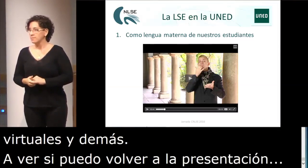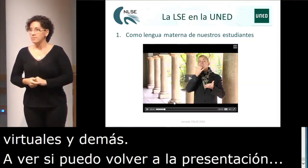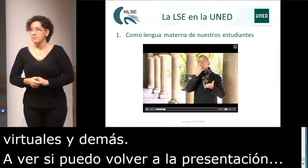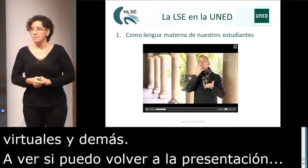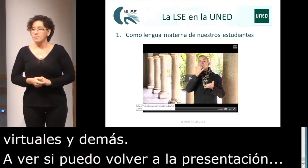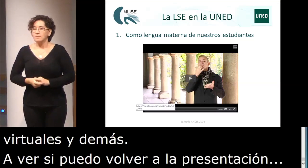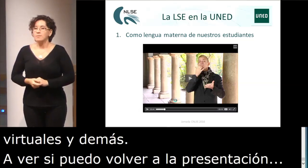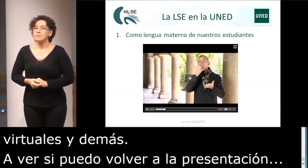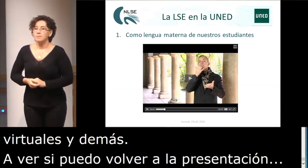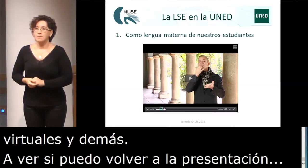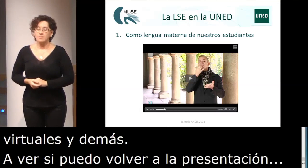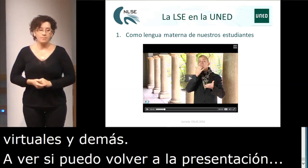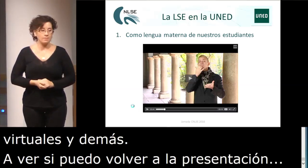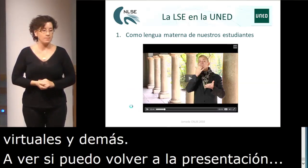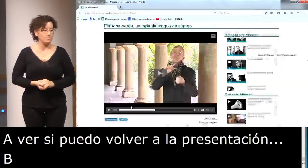Bueno.